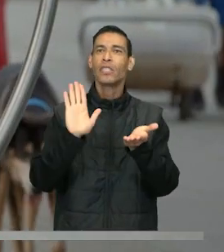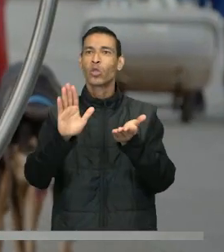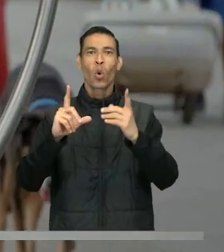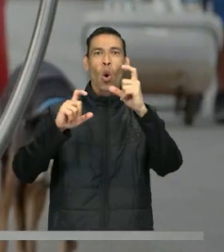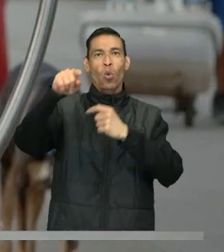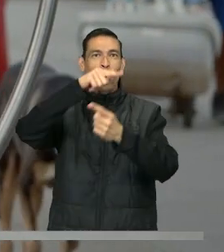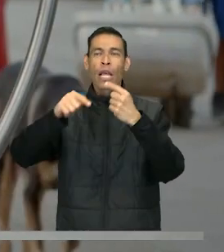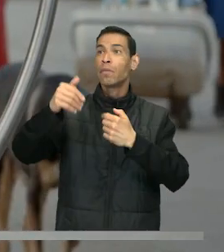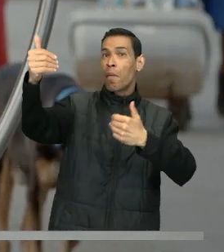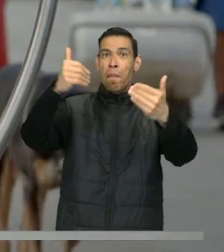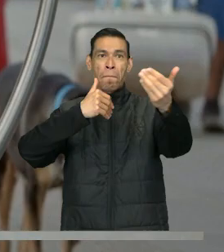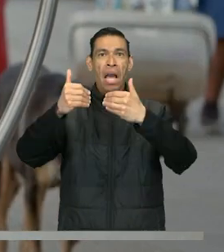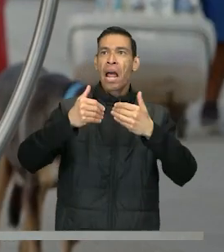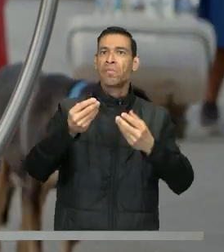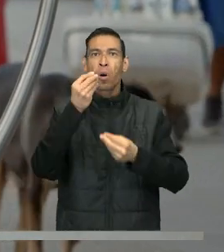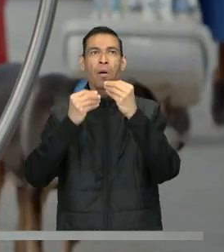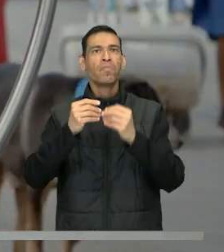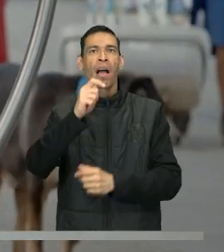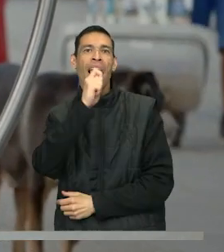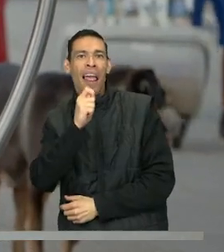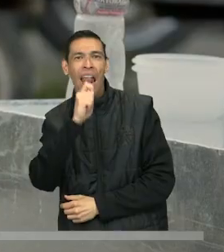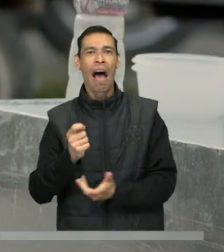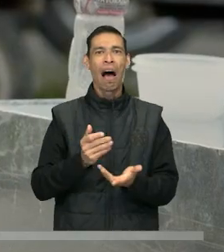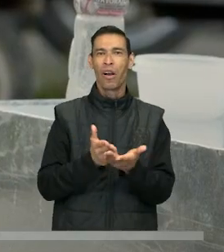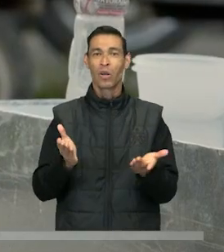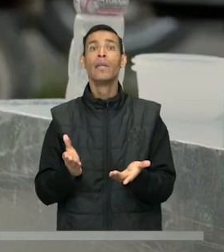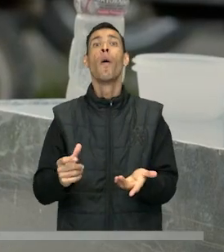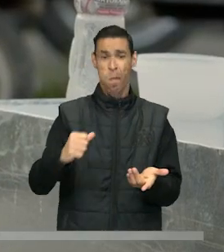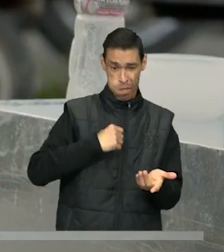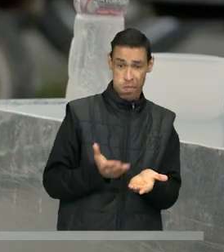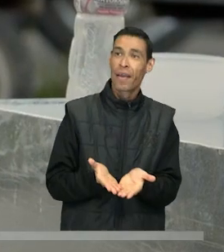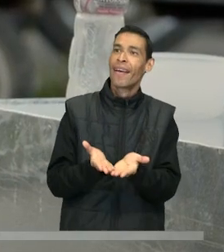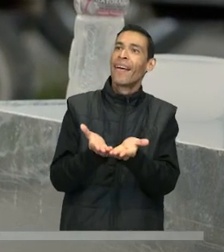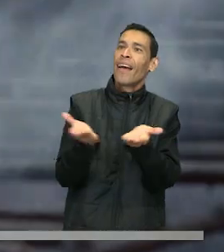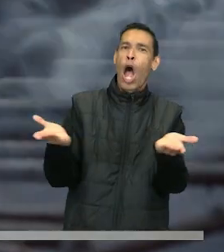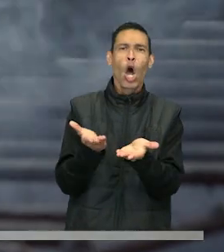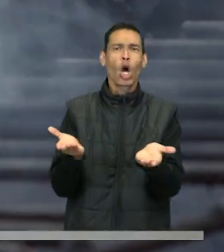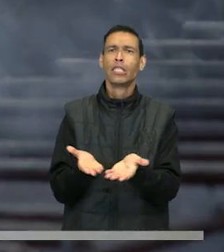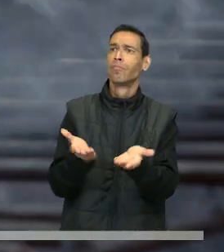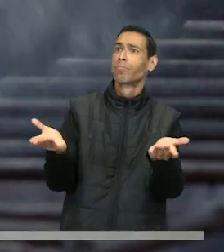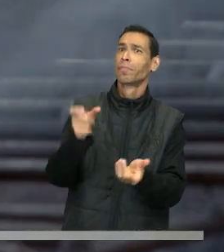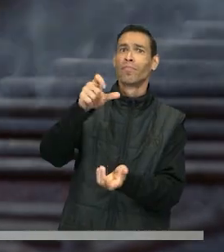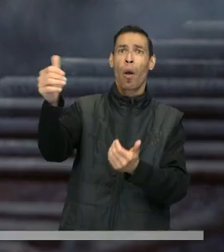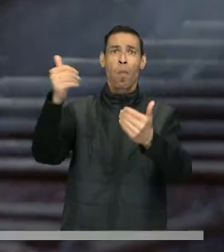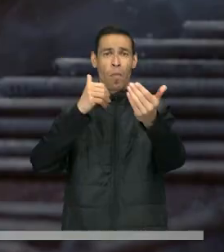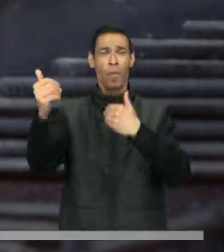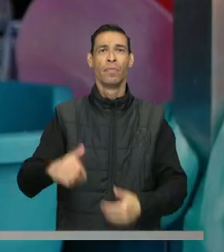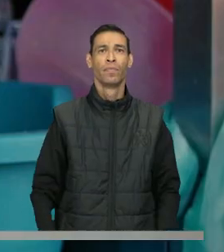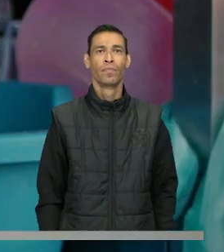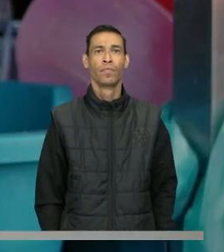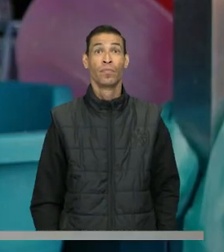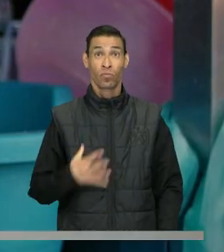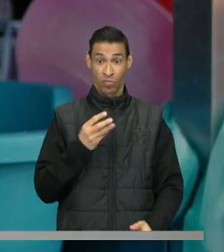se comen lo que quieran, sus heladitos. Bueno, tenemos muchas cosas que brindarle a la gente que viene de igual manera. Nosotros, por la fe